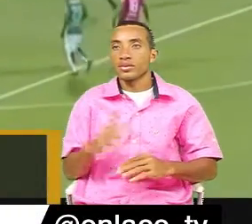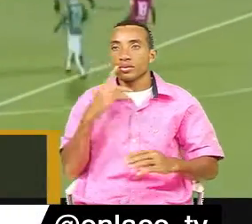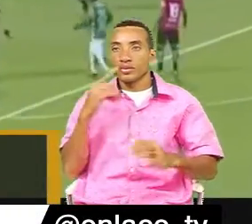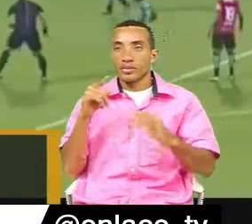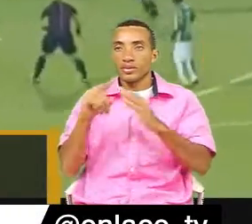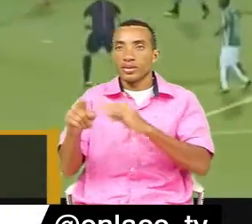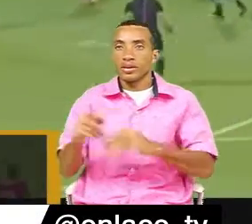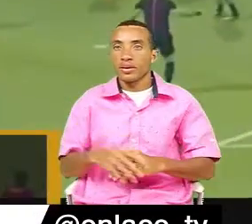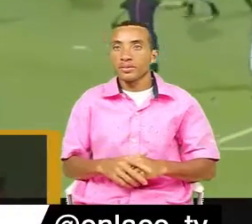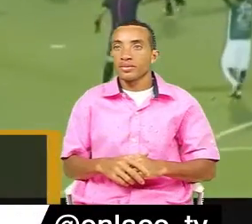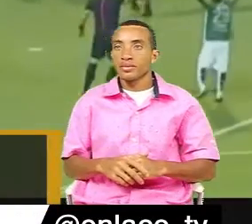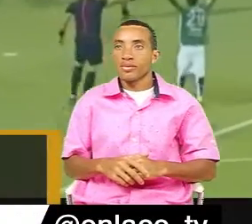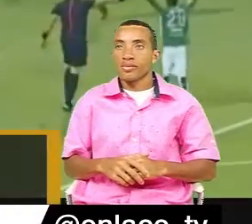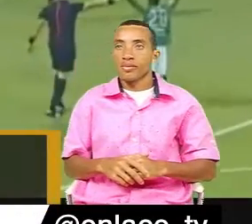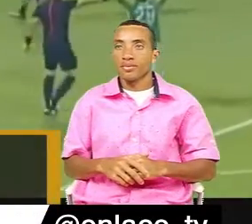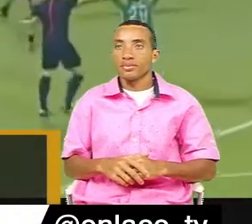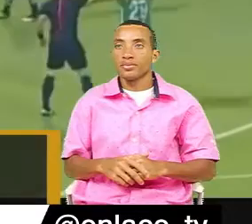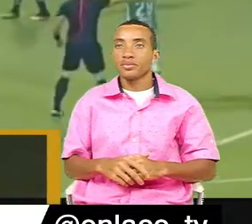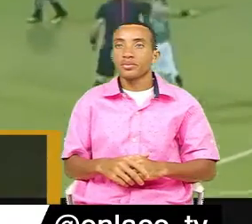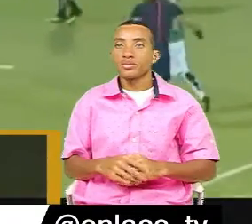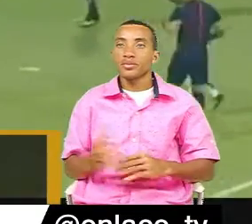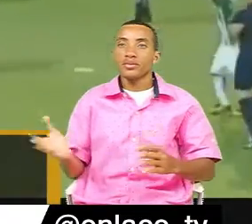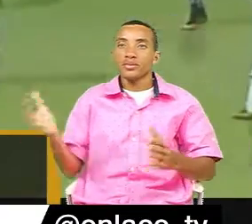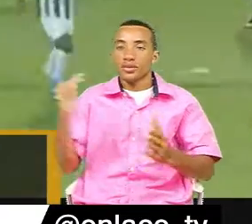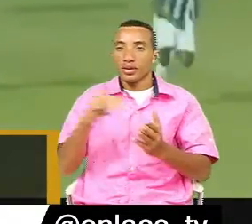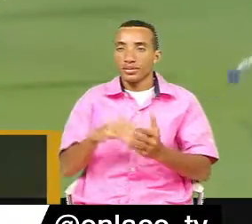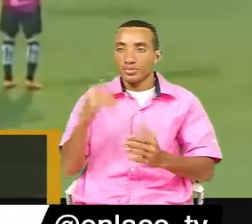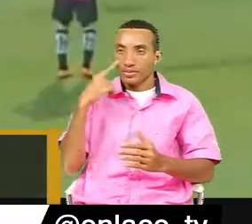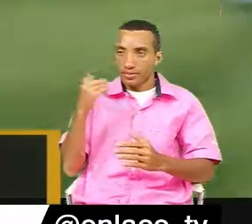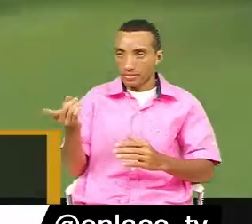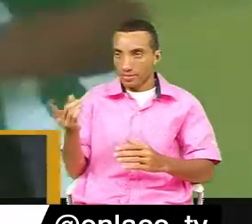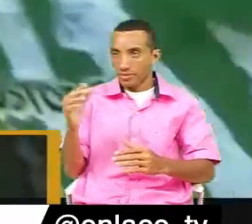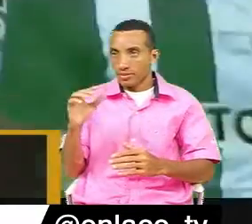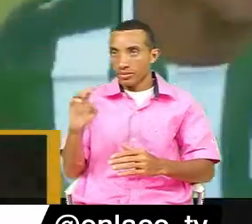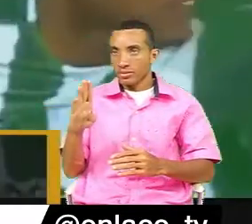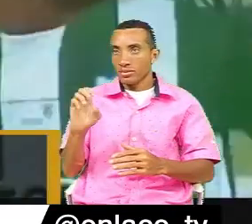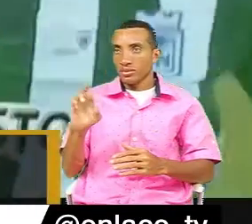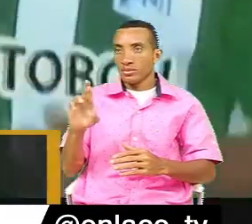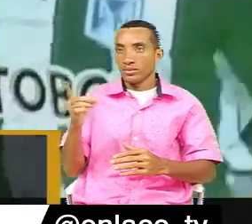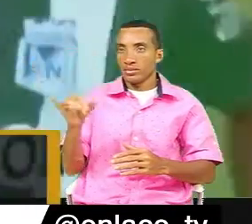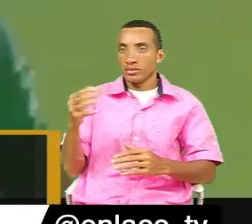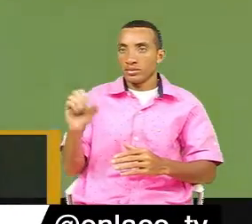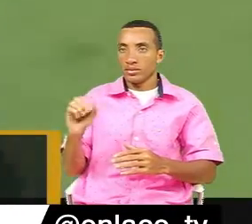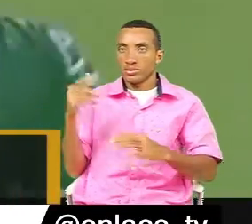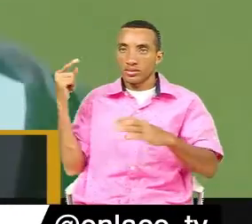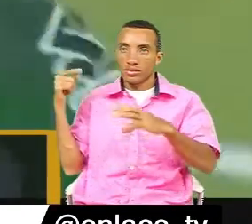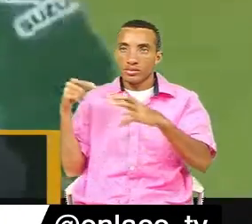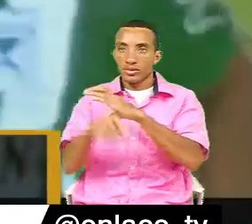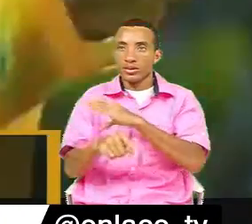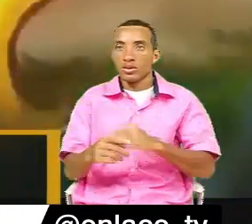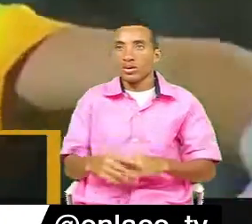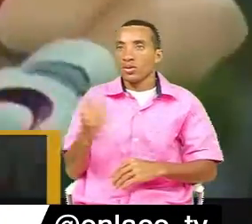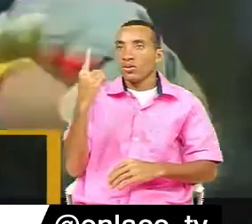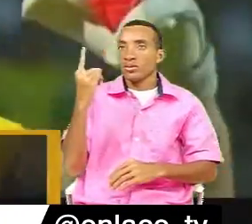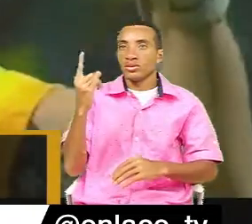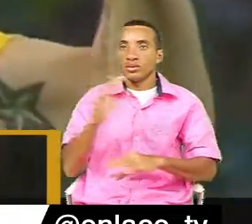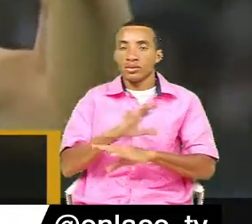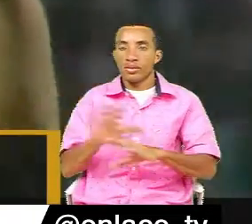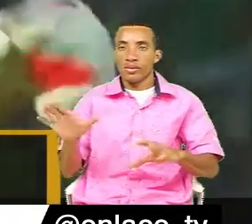vertical izquierdo. Se devolvió al área chica donde estaba Borja, quien esta vez no falló y convirtió el único gol del